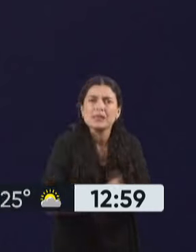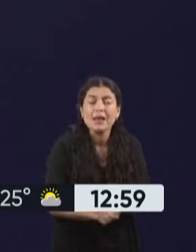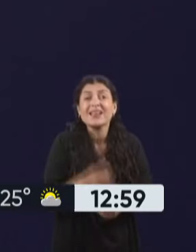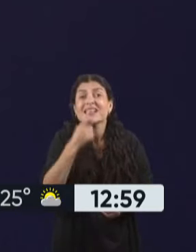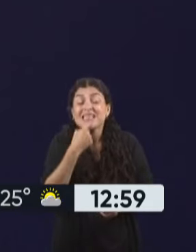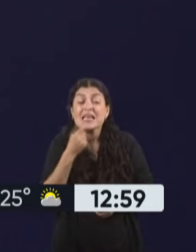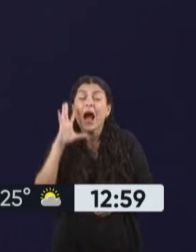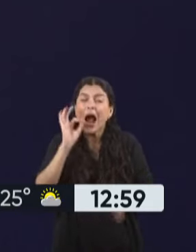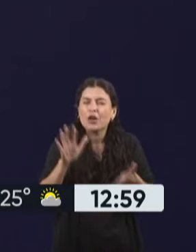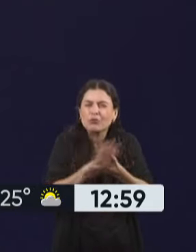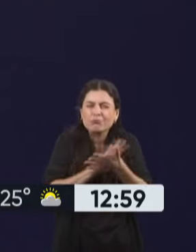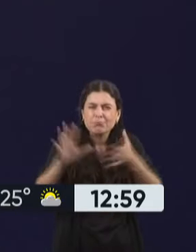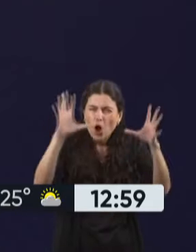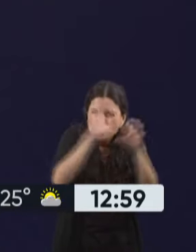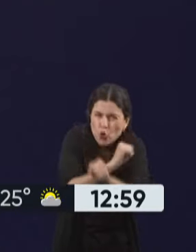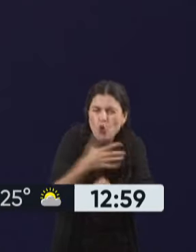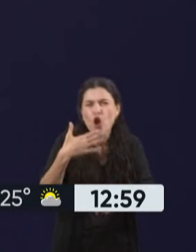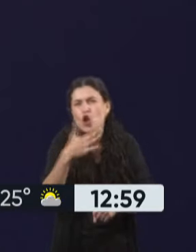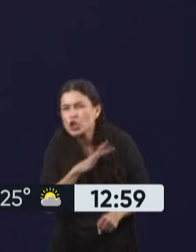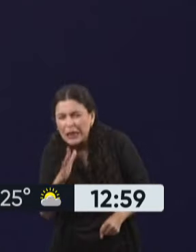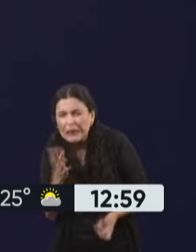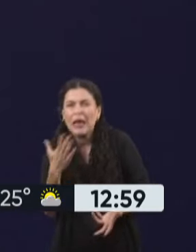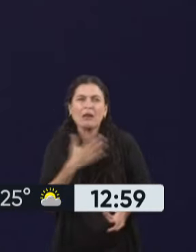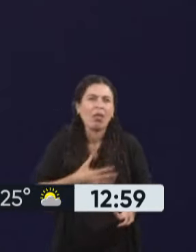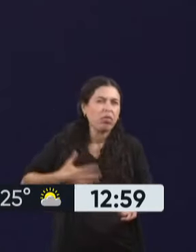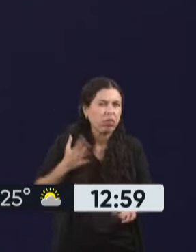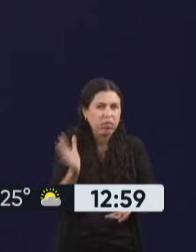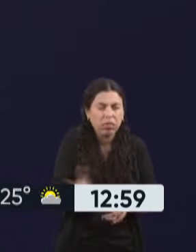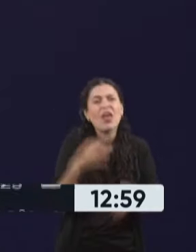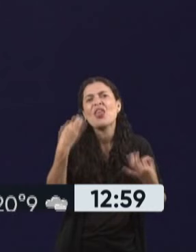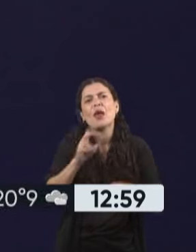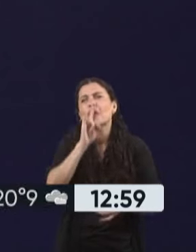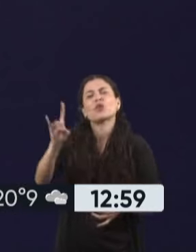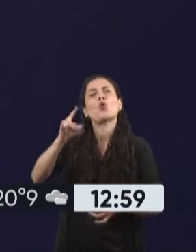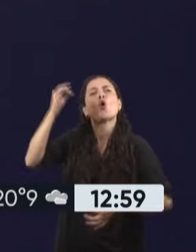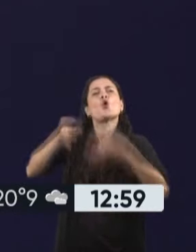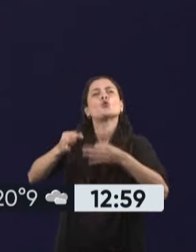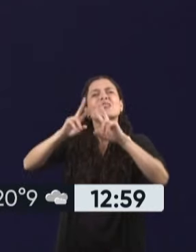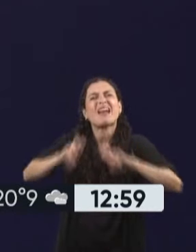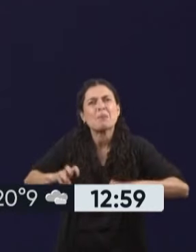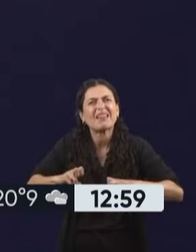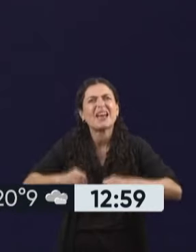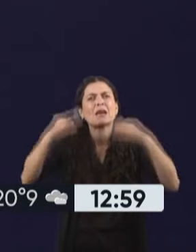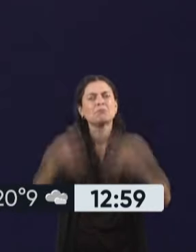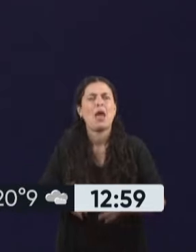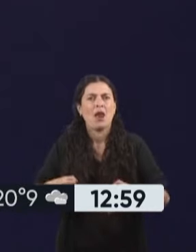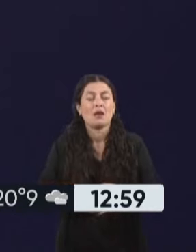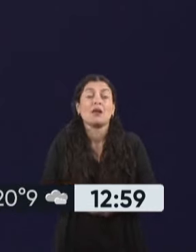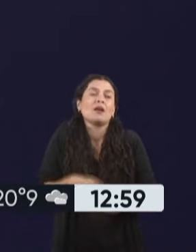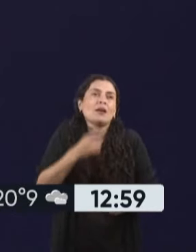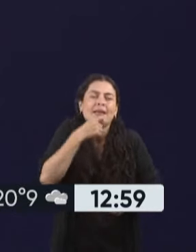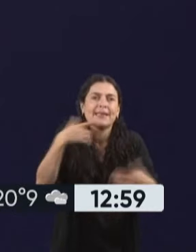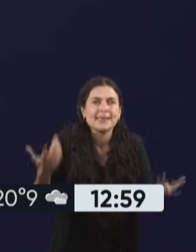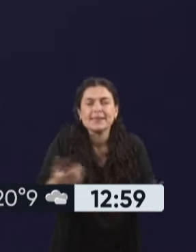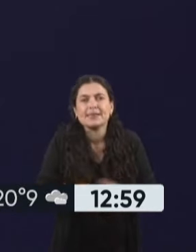estar esclarecido se esclarezca y que la justicia investigue. Digo, y en tal caso, en el extremo, digamos,